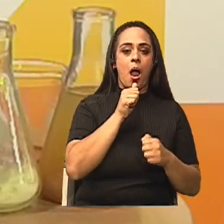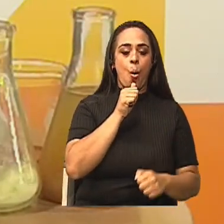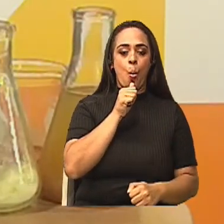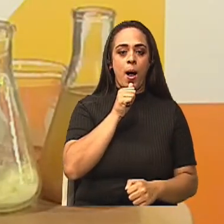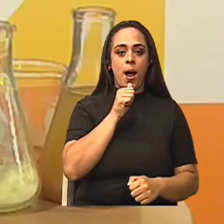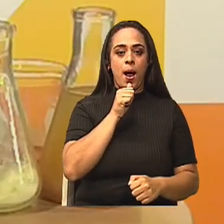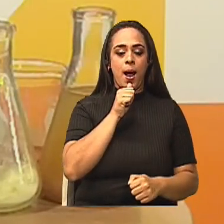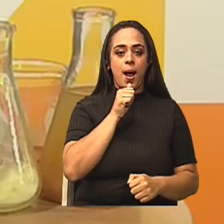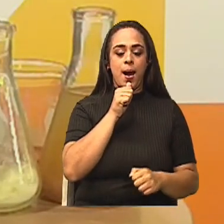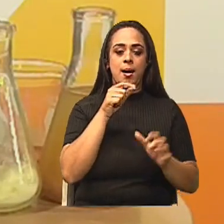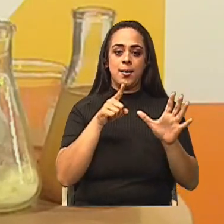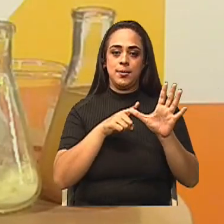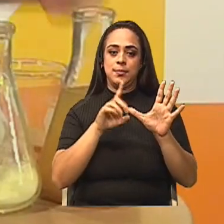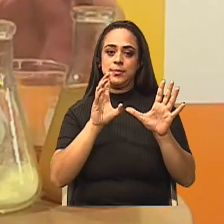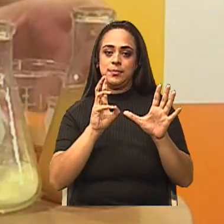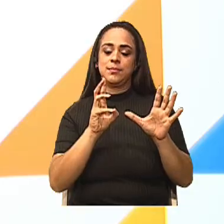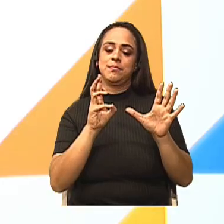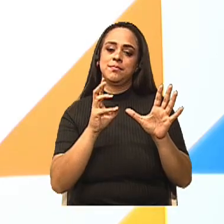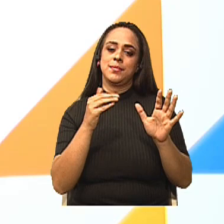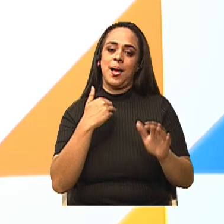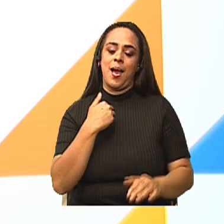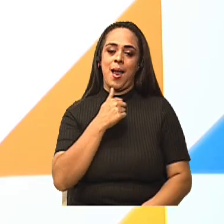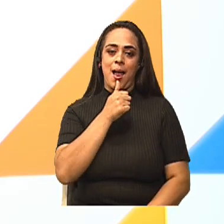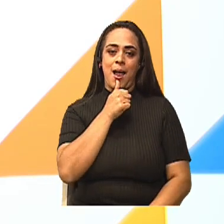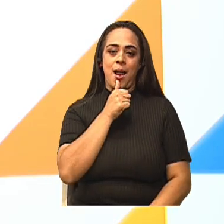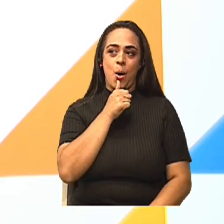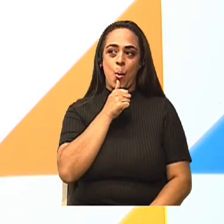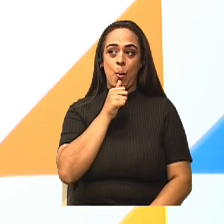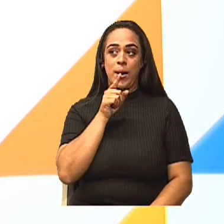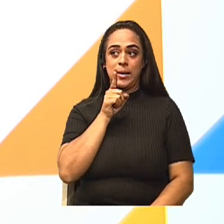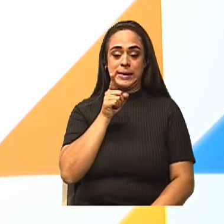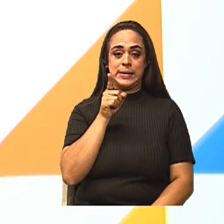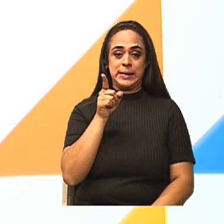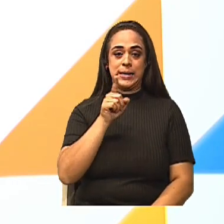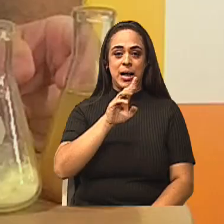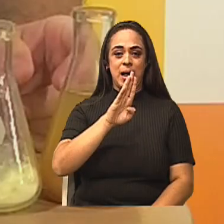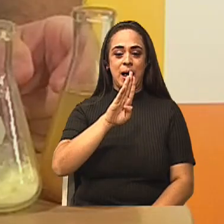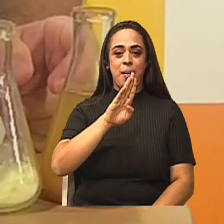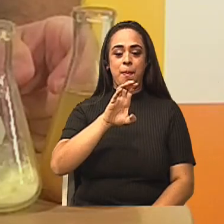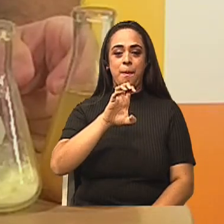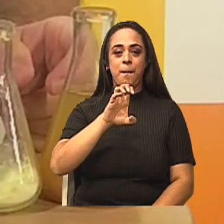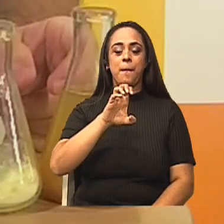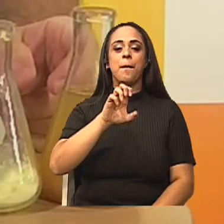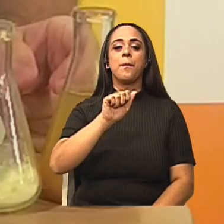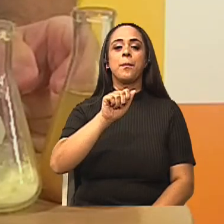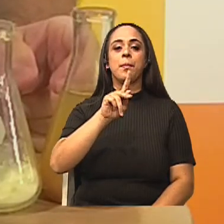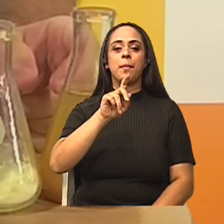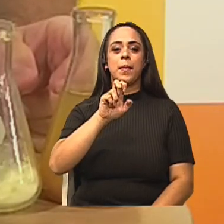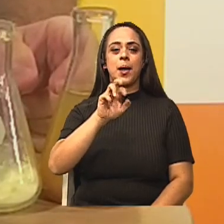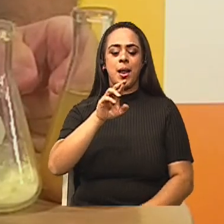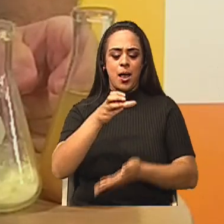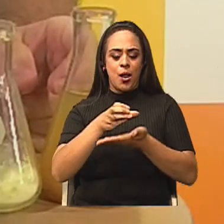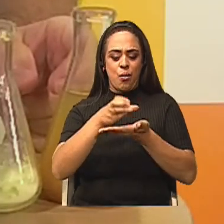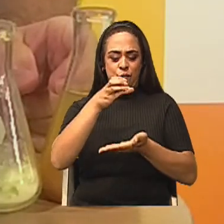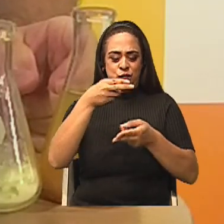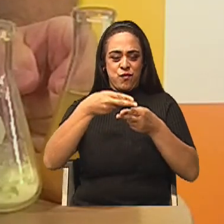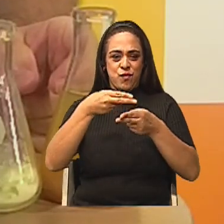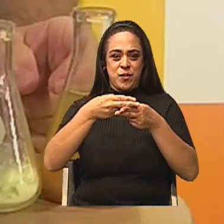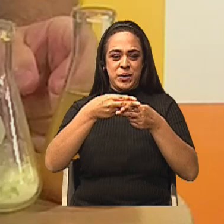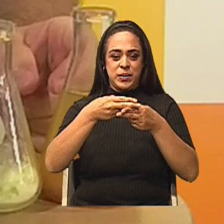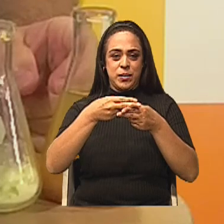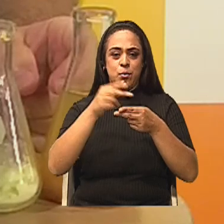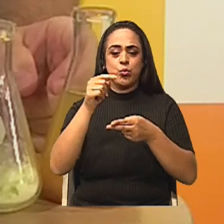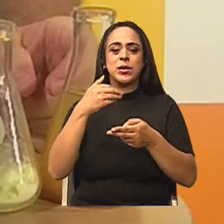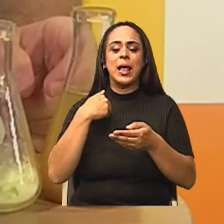agua. Porque vamos a hacer algo. En este beaker de acá, lo que tengo es sirope, no sé si lo usan en la casa para